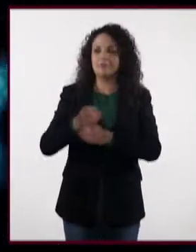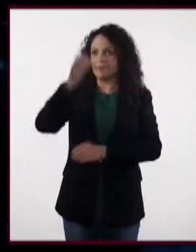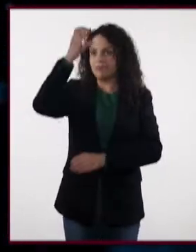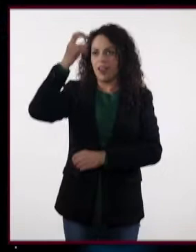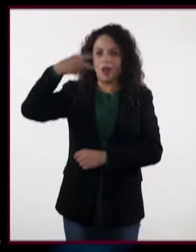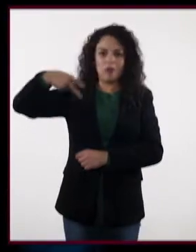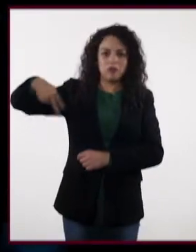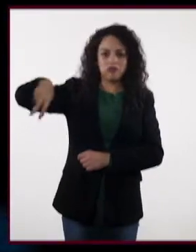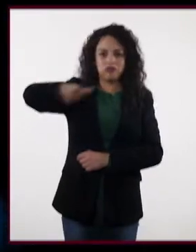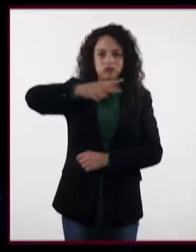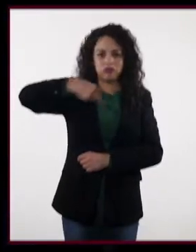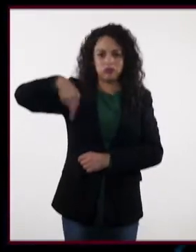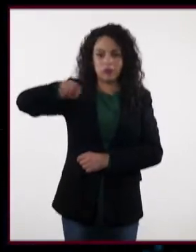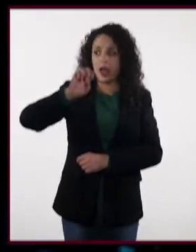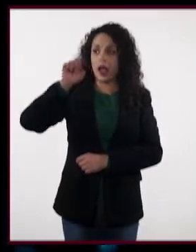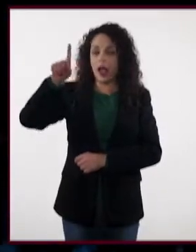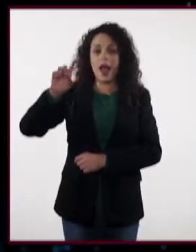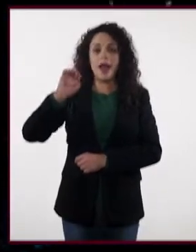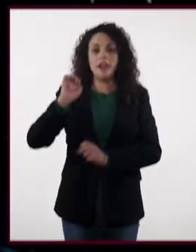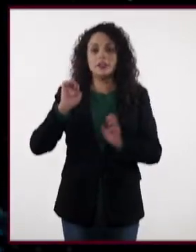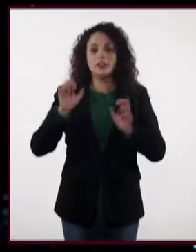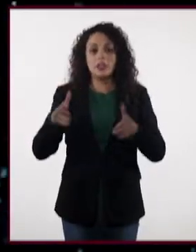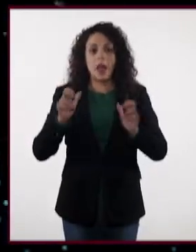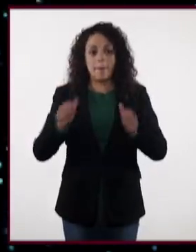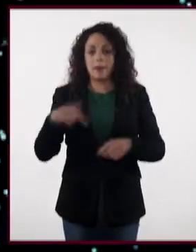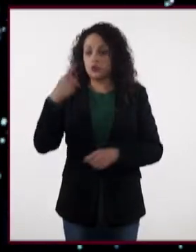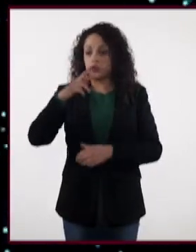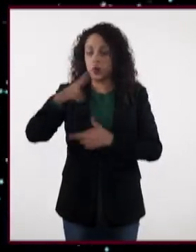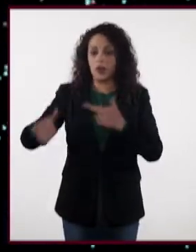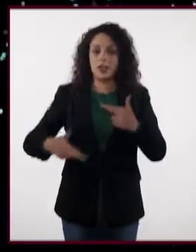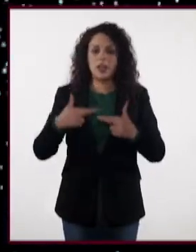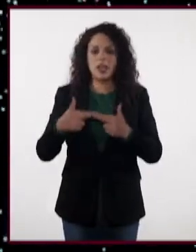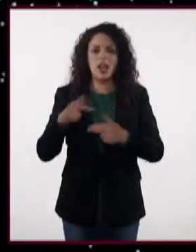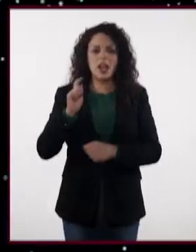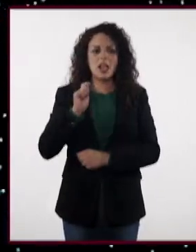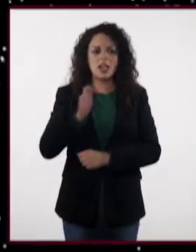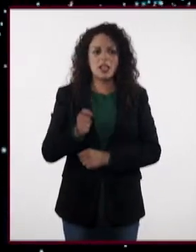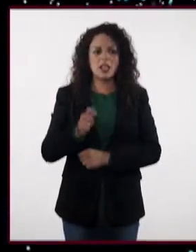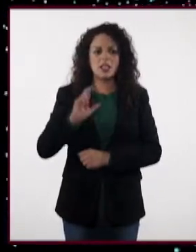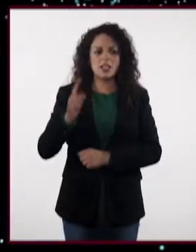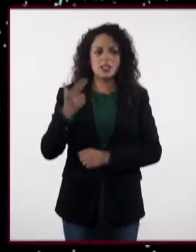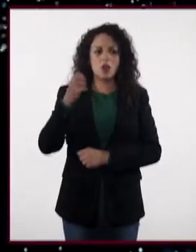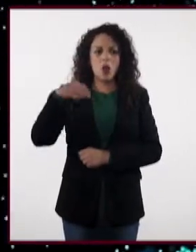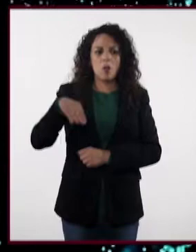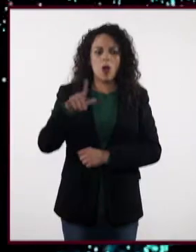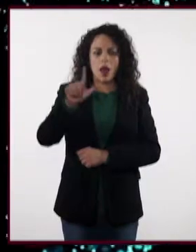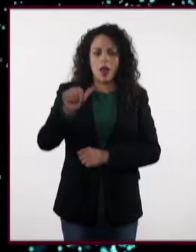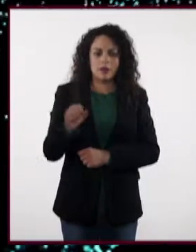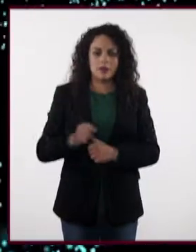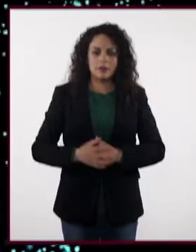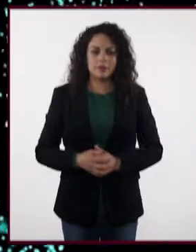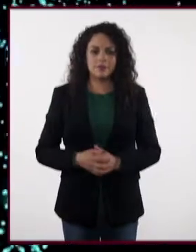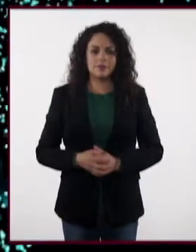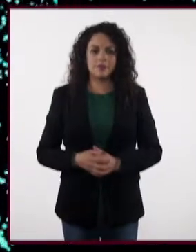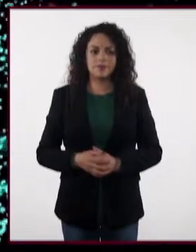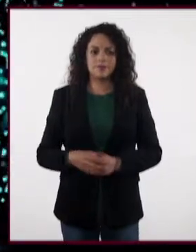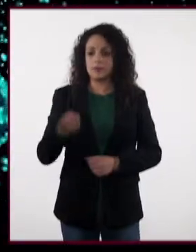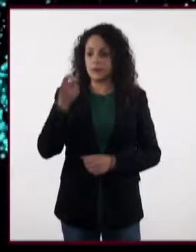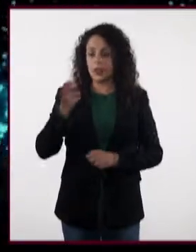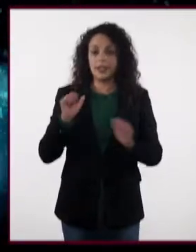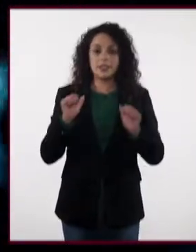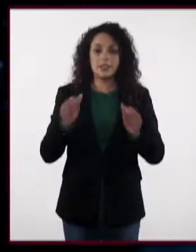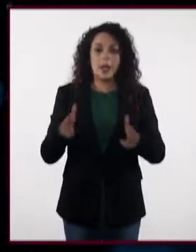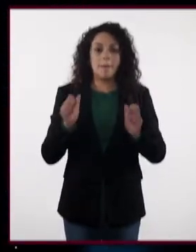Papantla. Chiapanecos y su región son chamulas. ¿Y esos serían de